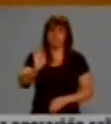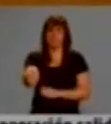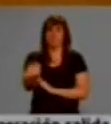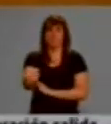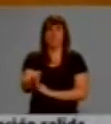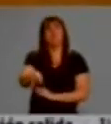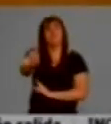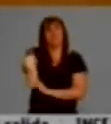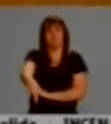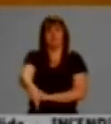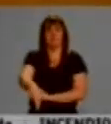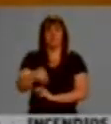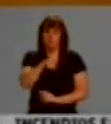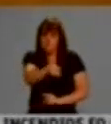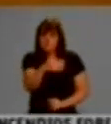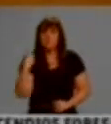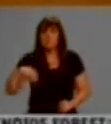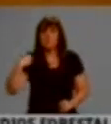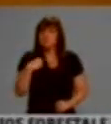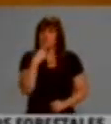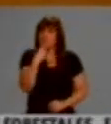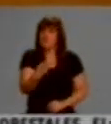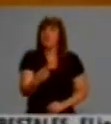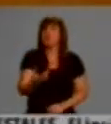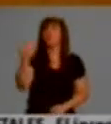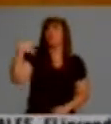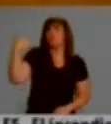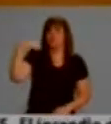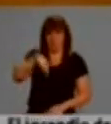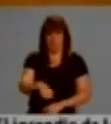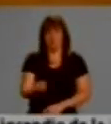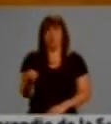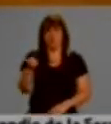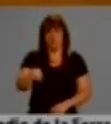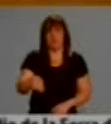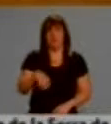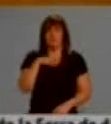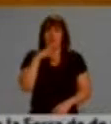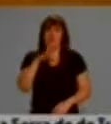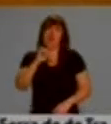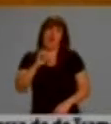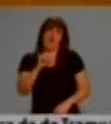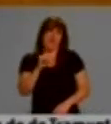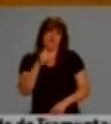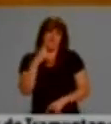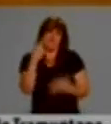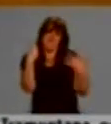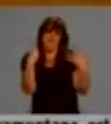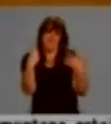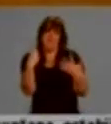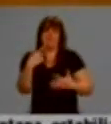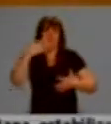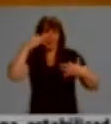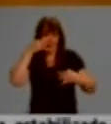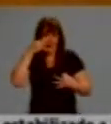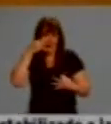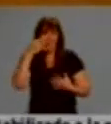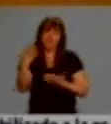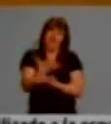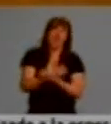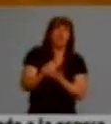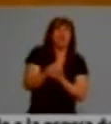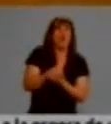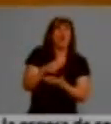apuntes? Usted mismo dijo en su día, y hoy lo ha dicho aquí, que hay media docena de verdades. Todo es falso,